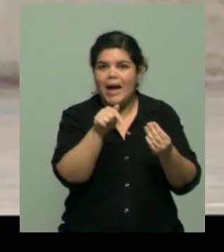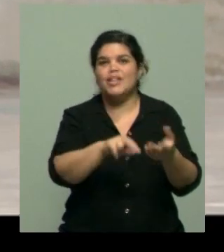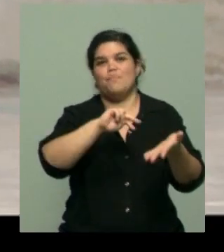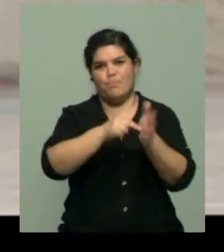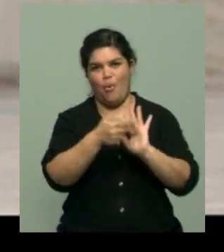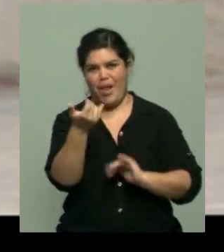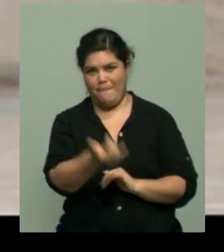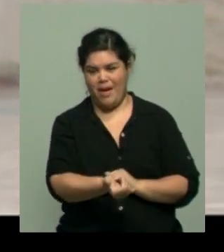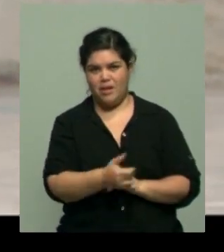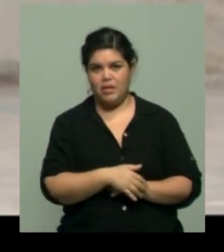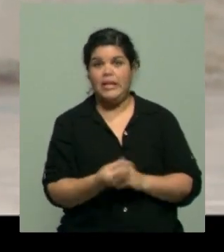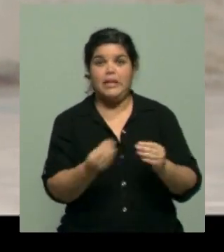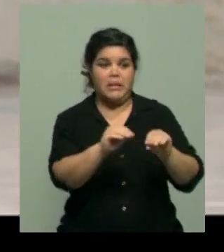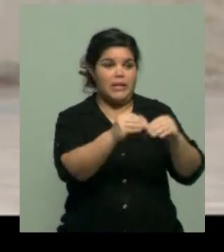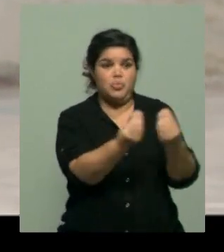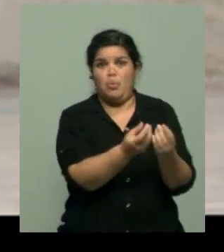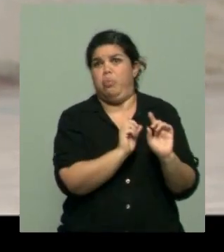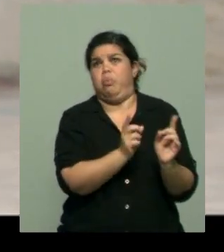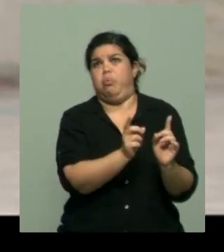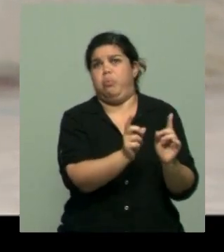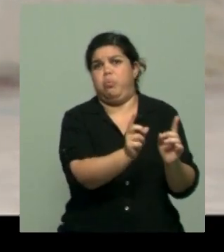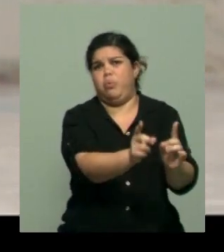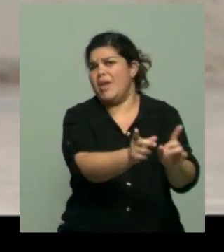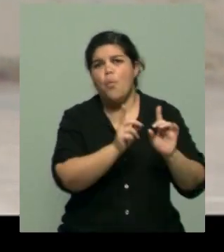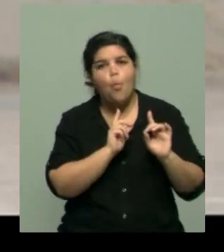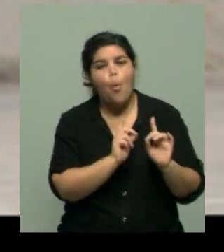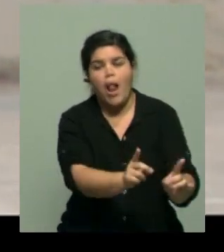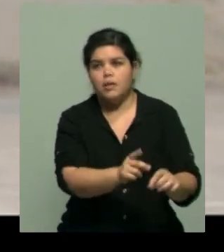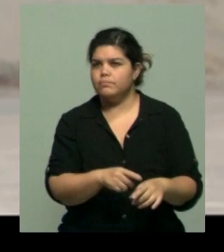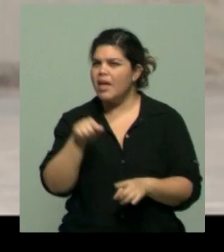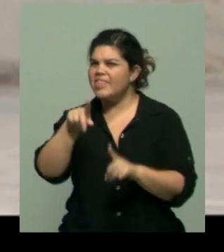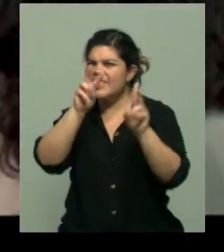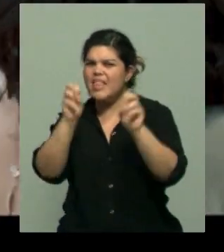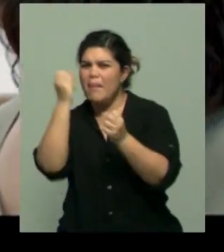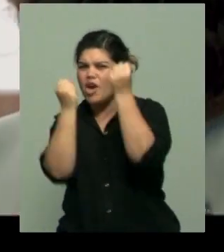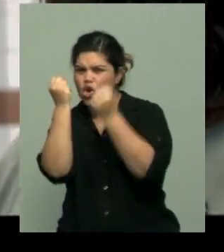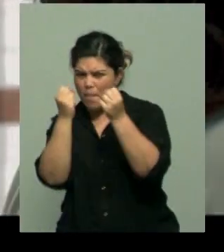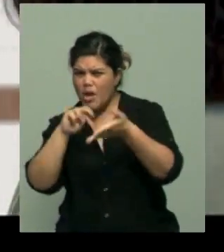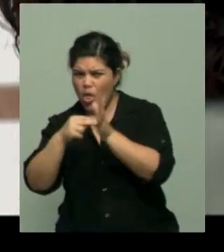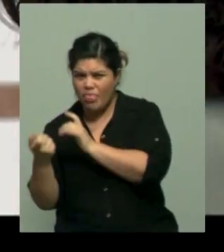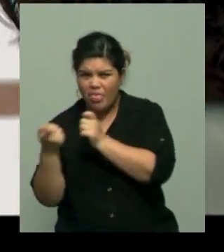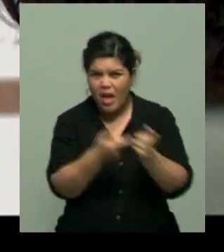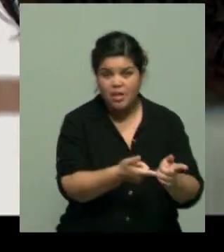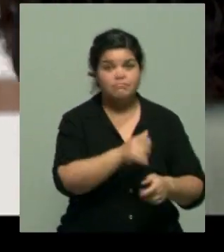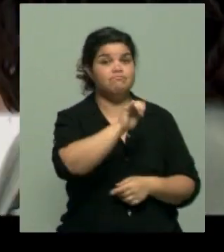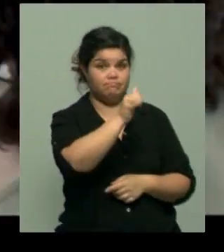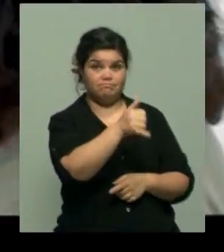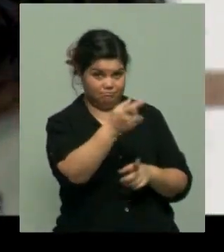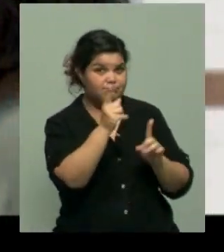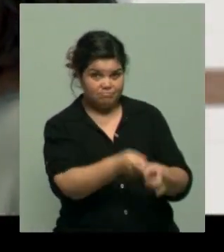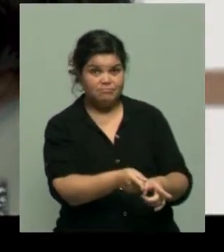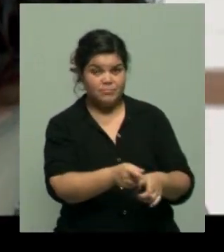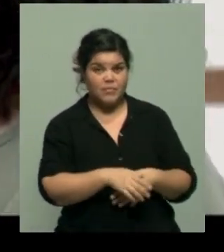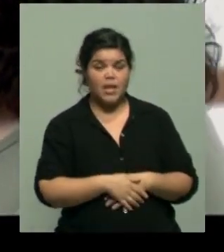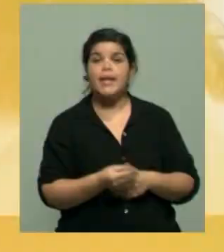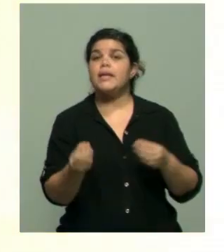los resultados no van a modificarse. ¿Lo económico influye? Influye muchísimo, porque cuando vos tenés hoy primero docentes con